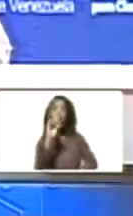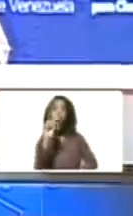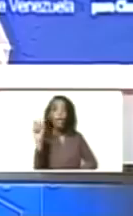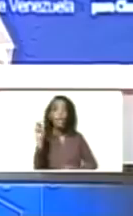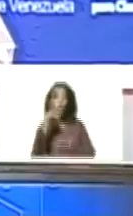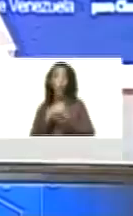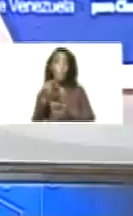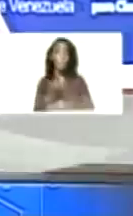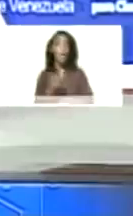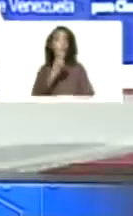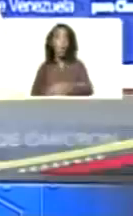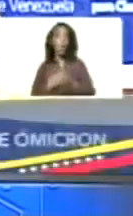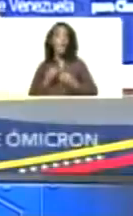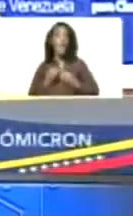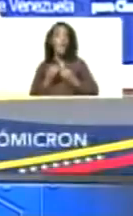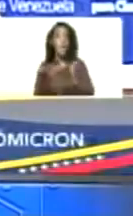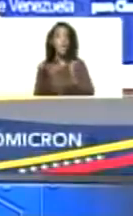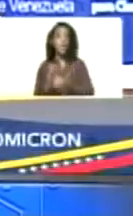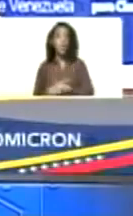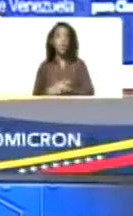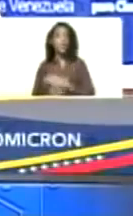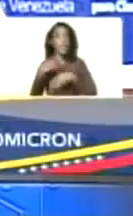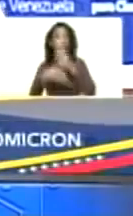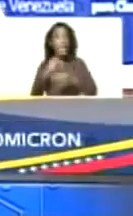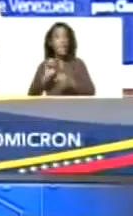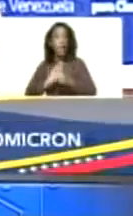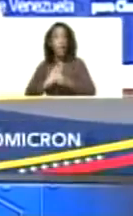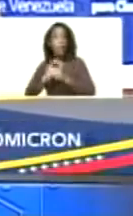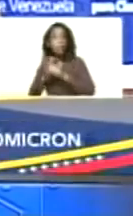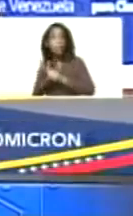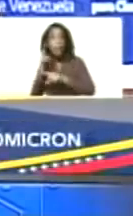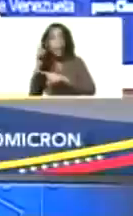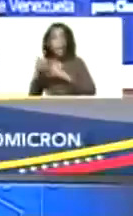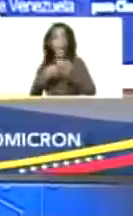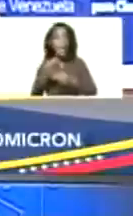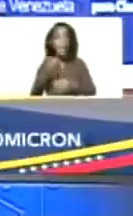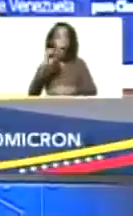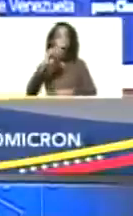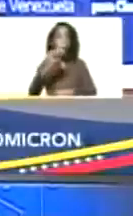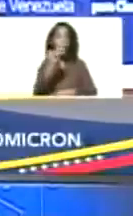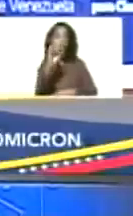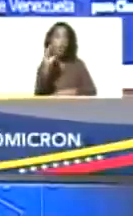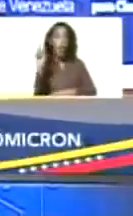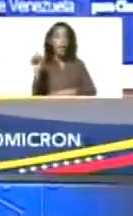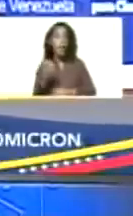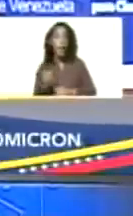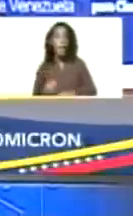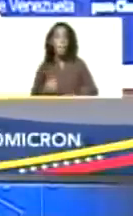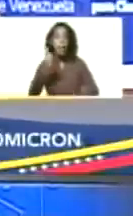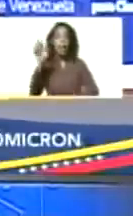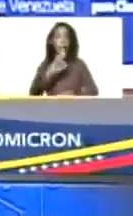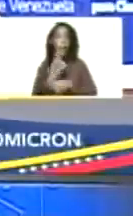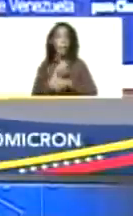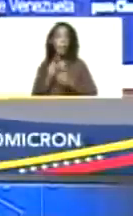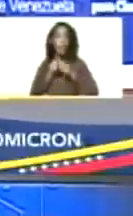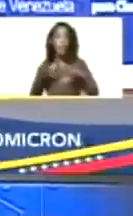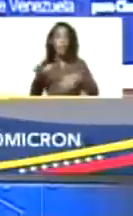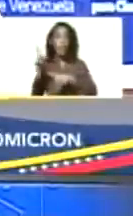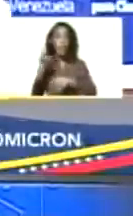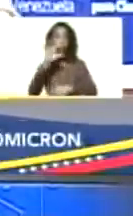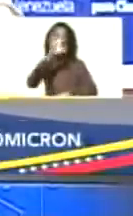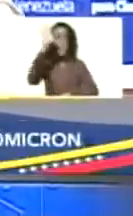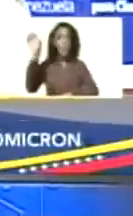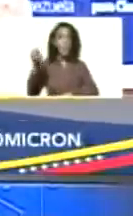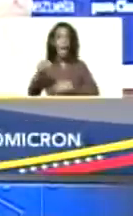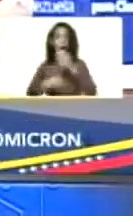más contagioso. ¿Qué provoca el Omicron? Que como se contagia más, entonces en los países